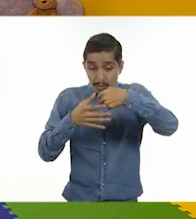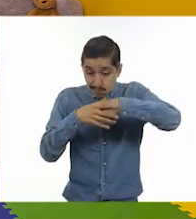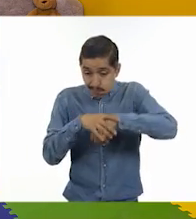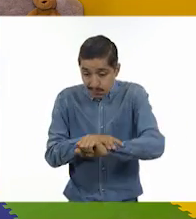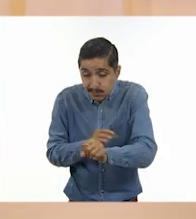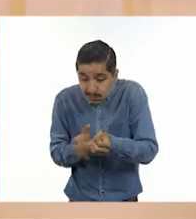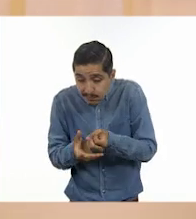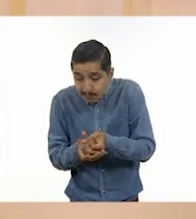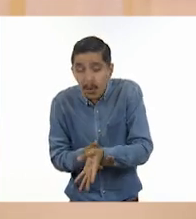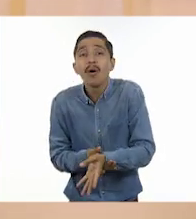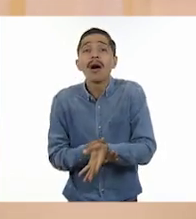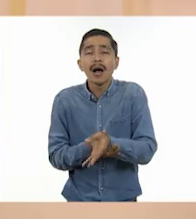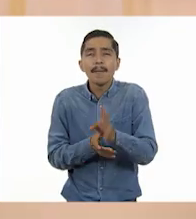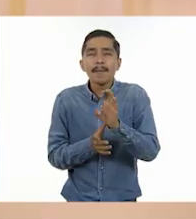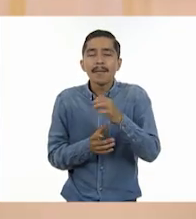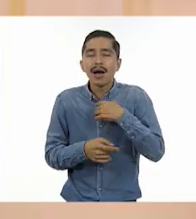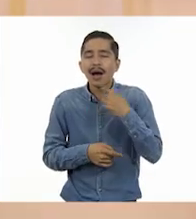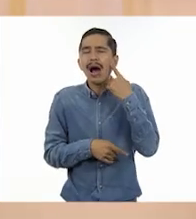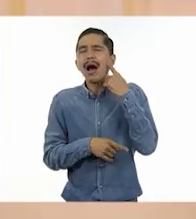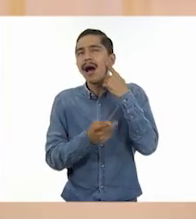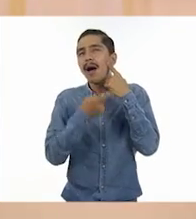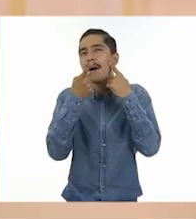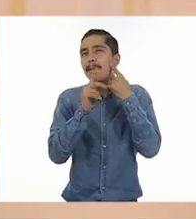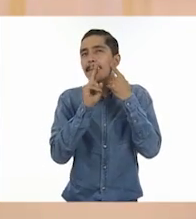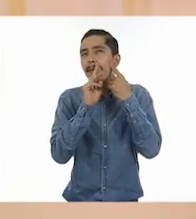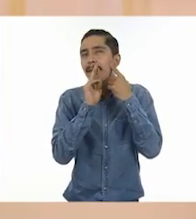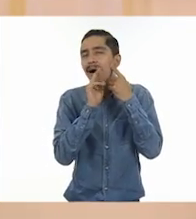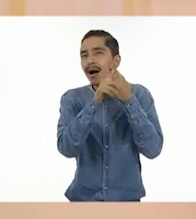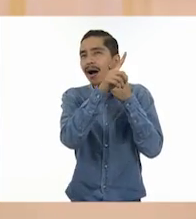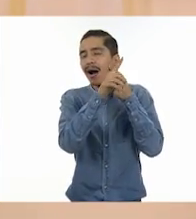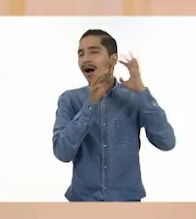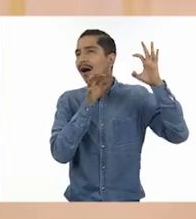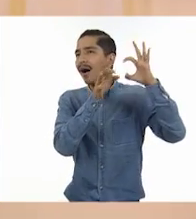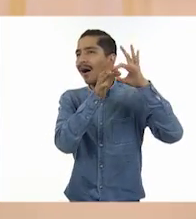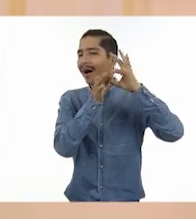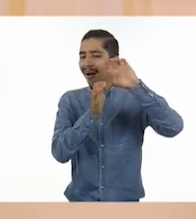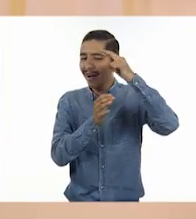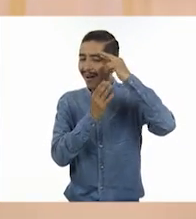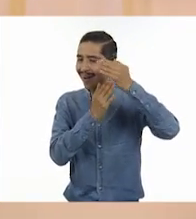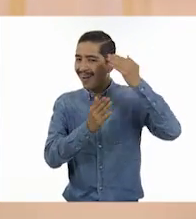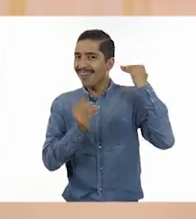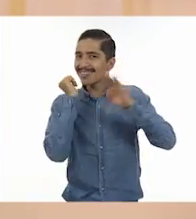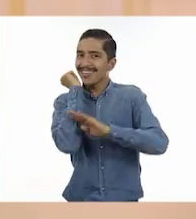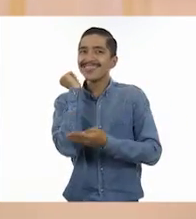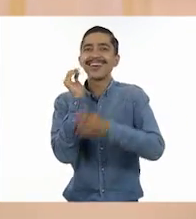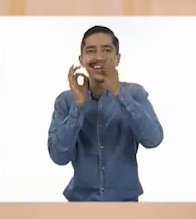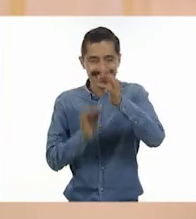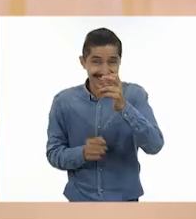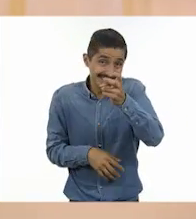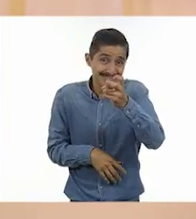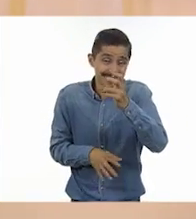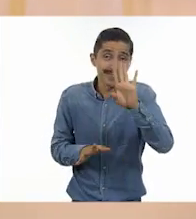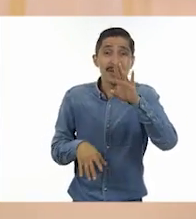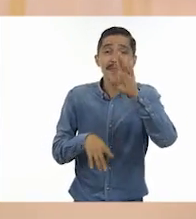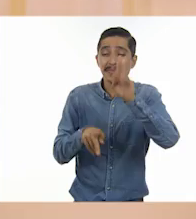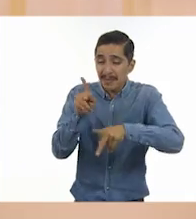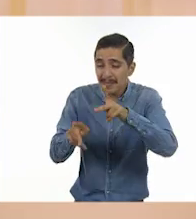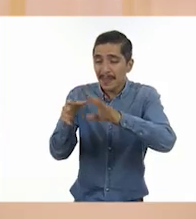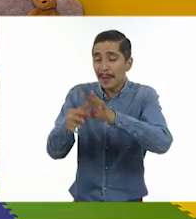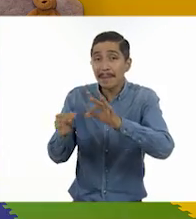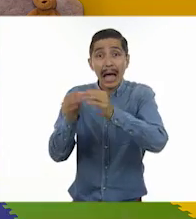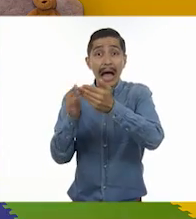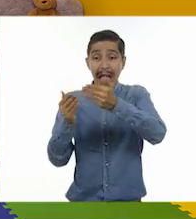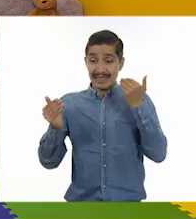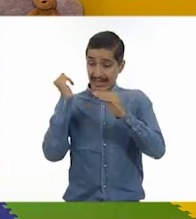de su madre. Y eso es resultado de las interminables pláticas que tuvo la mamá con el bebé antes del